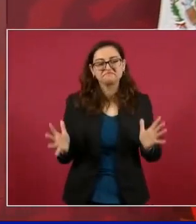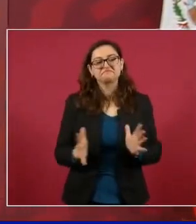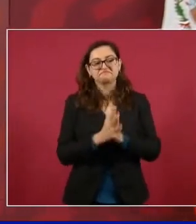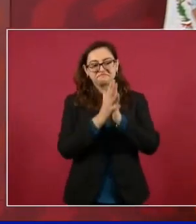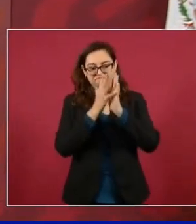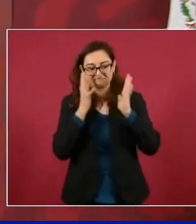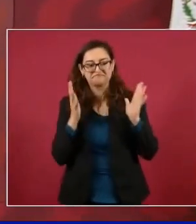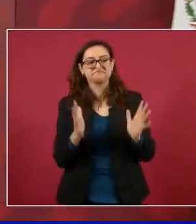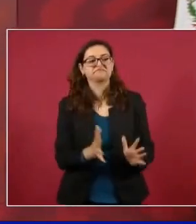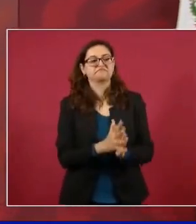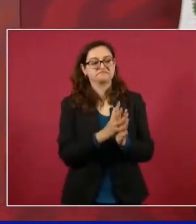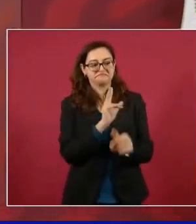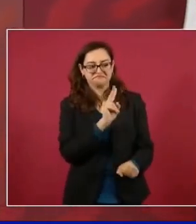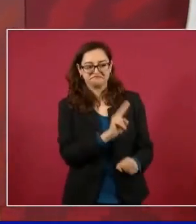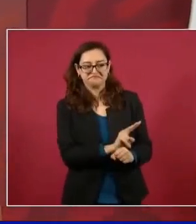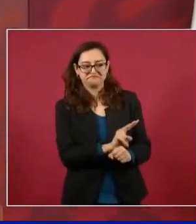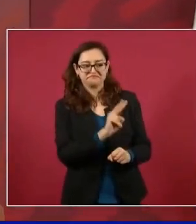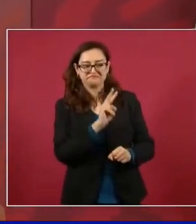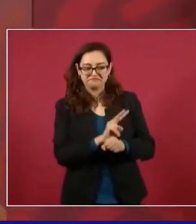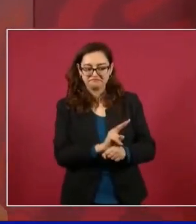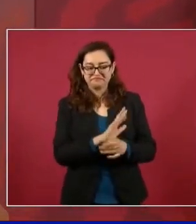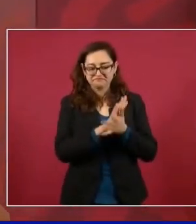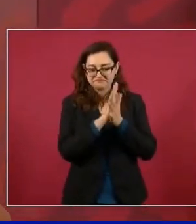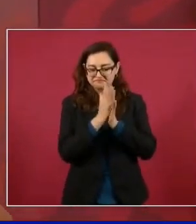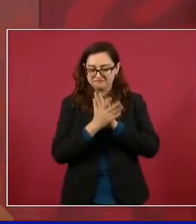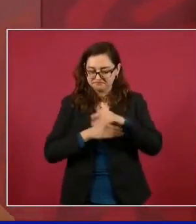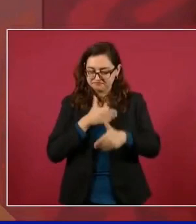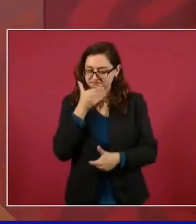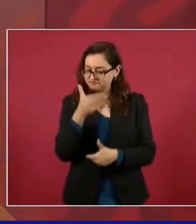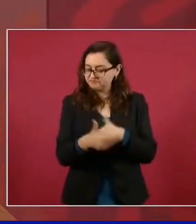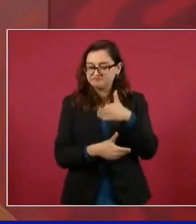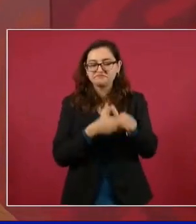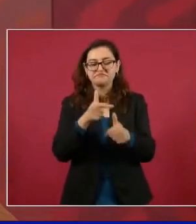para que las cosas verdaderamente cambien.